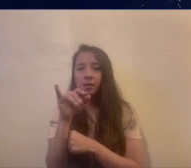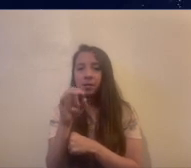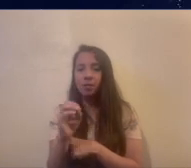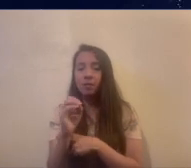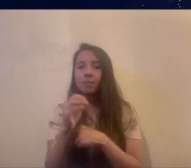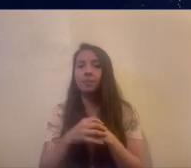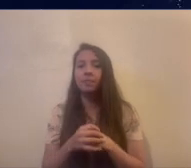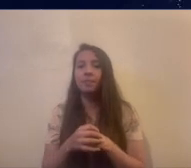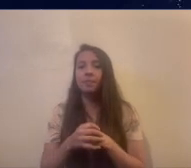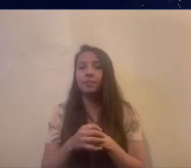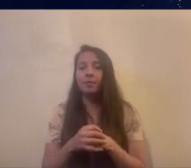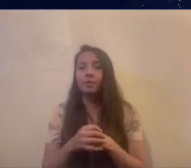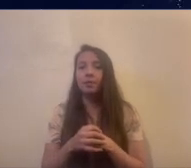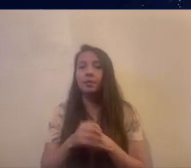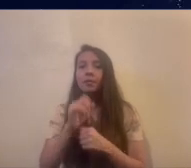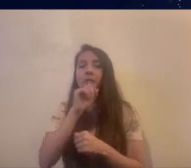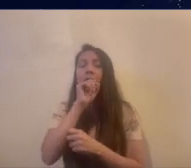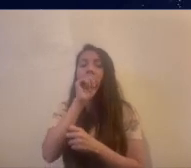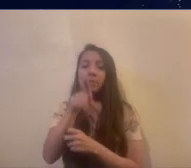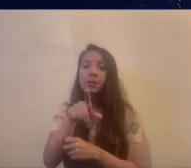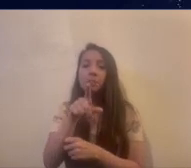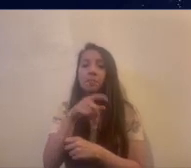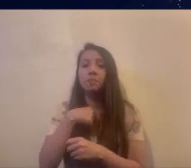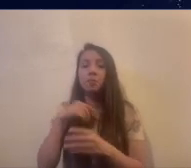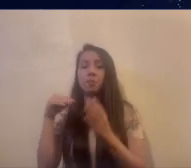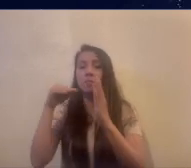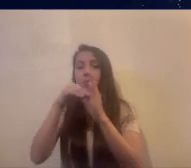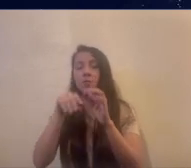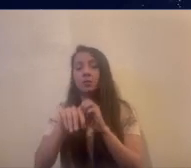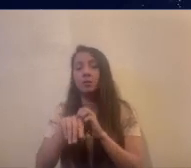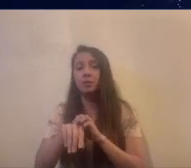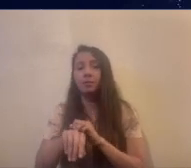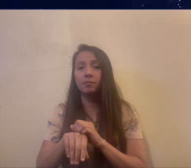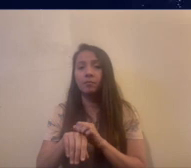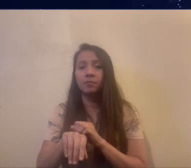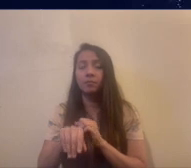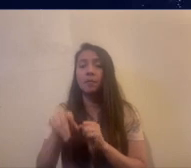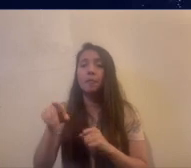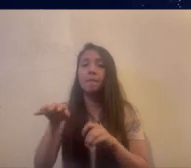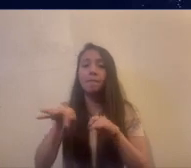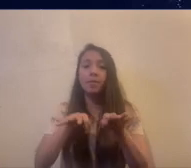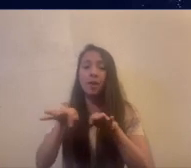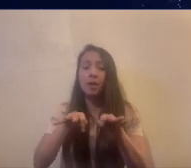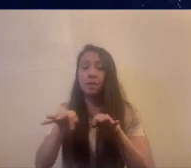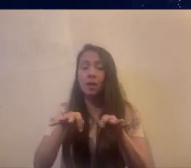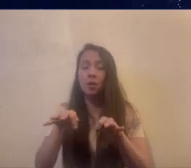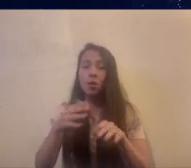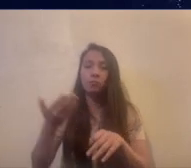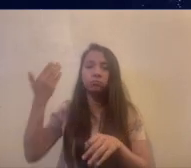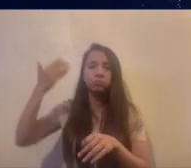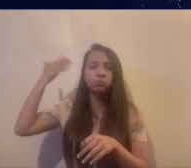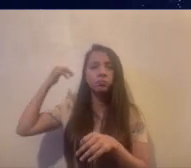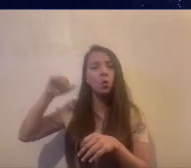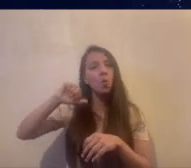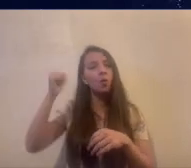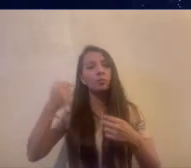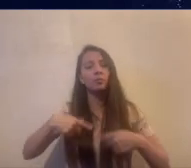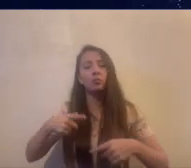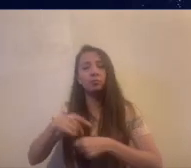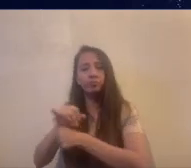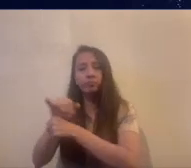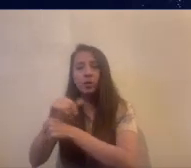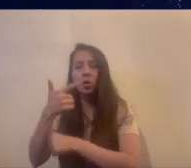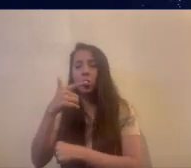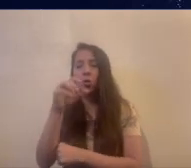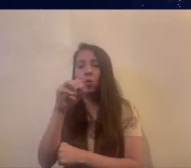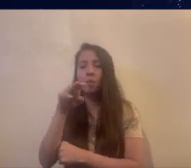semilla. Acá les he puesto también un trabajo realizado anteriormente por otros